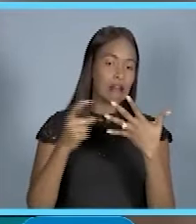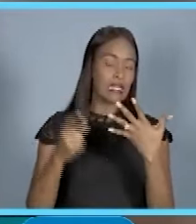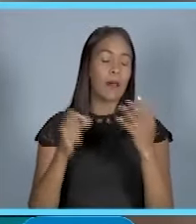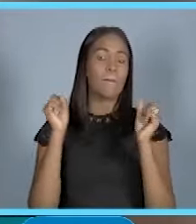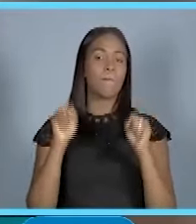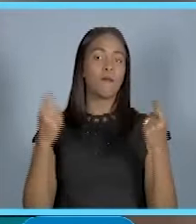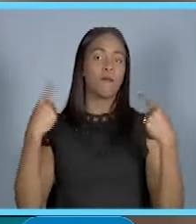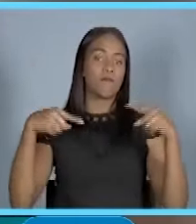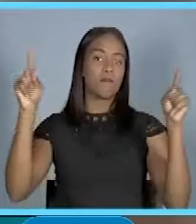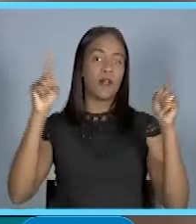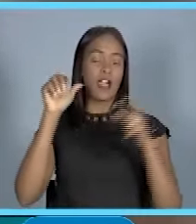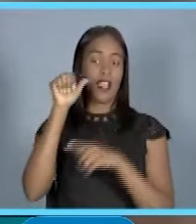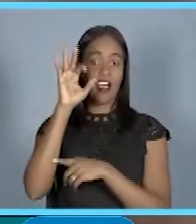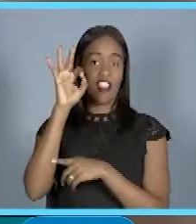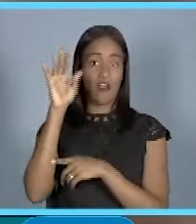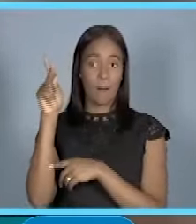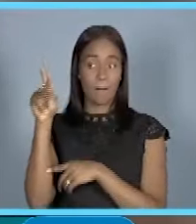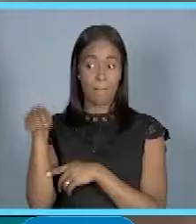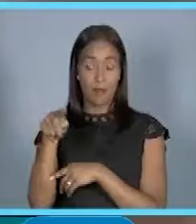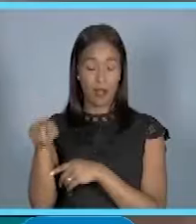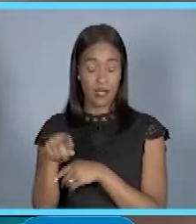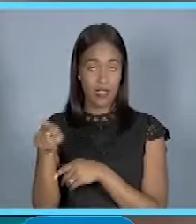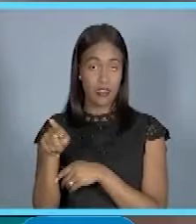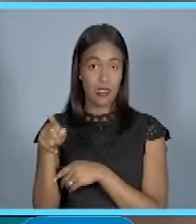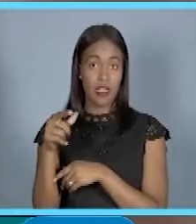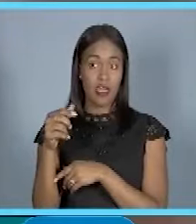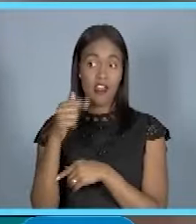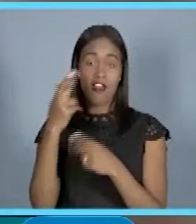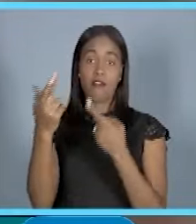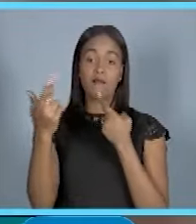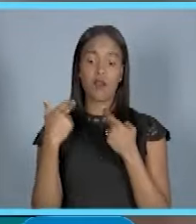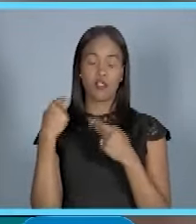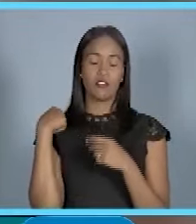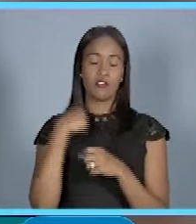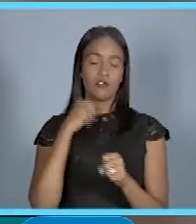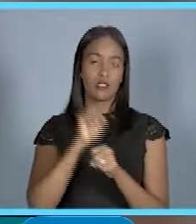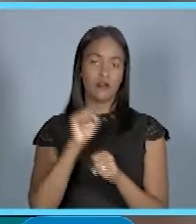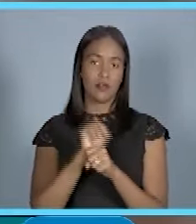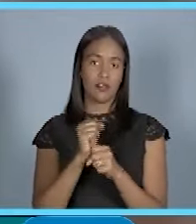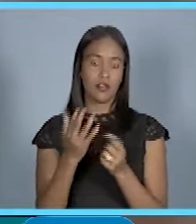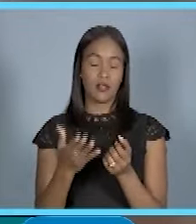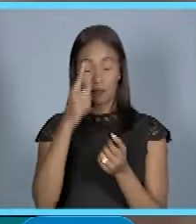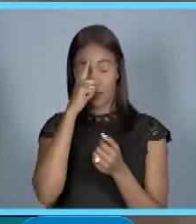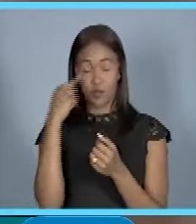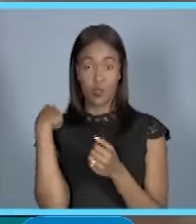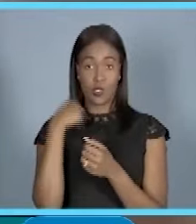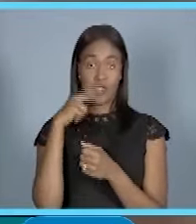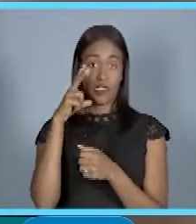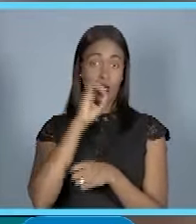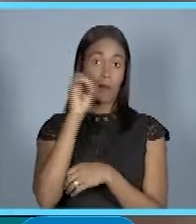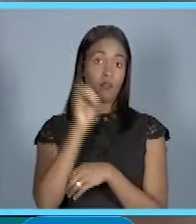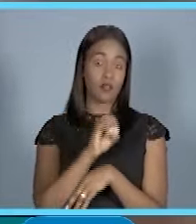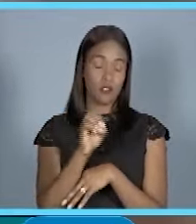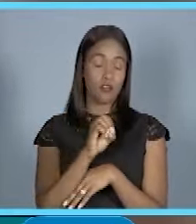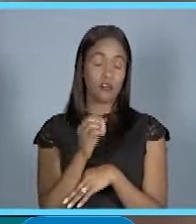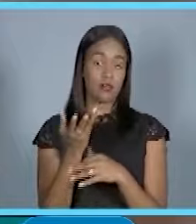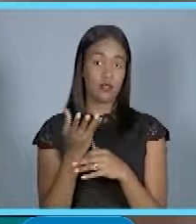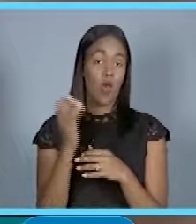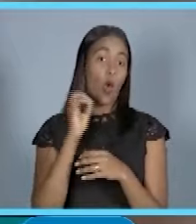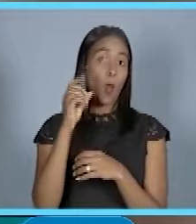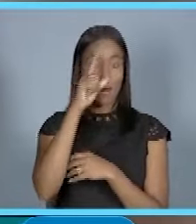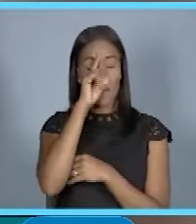para lograr que las AFP nos respondan a nosotros los trabajadores por nuestro 30% o